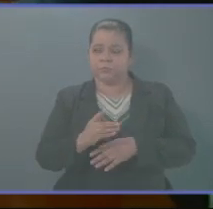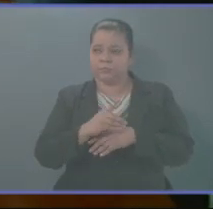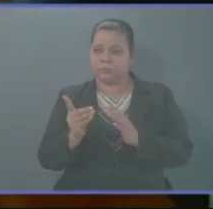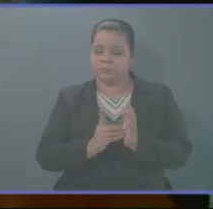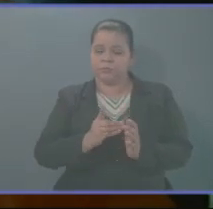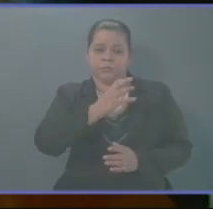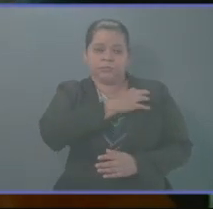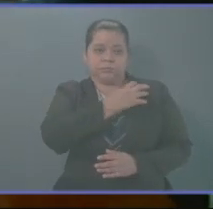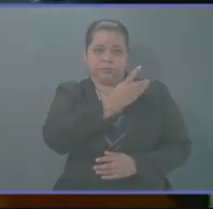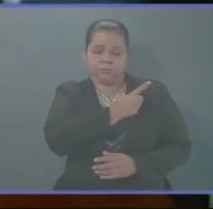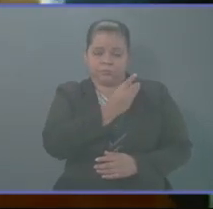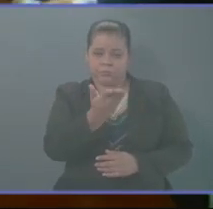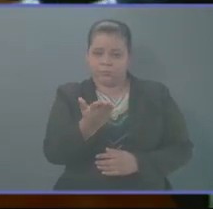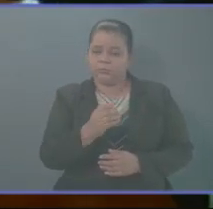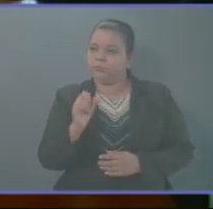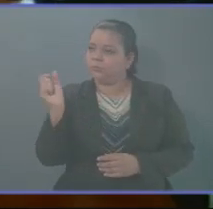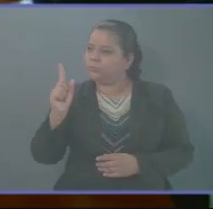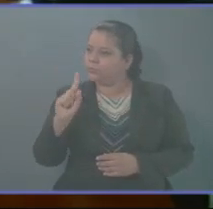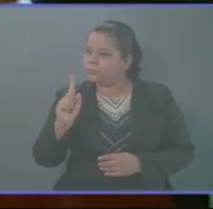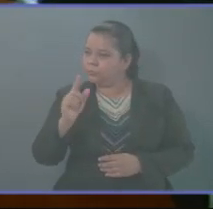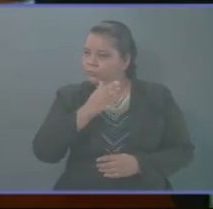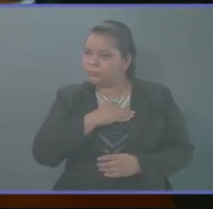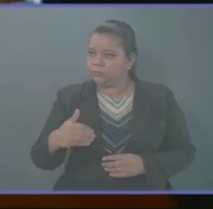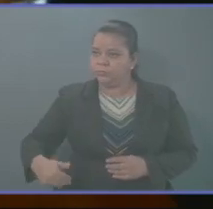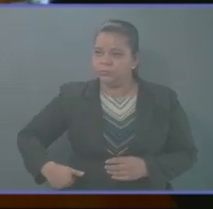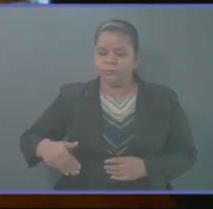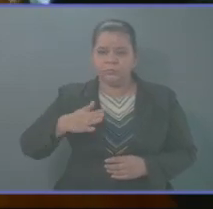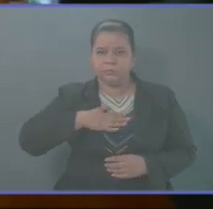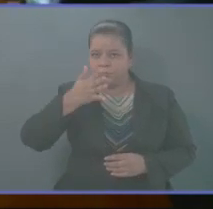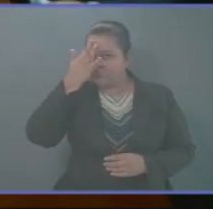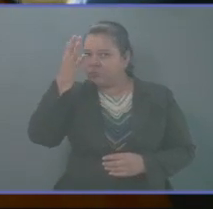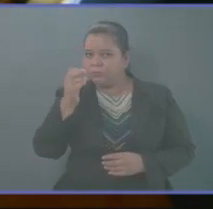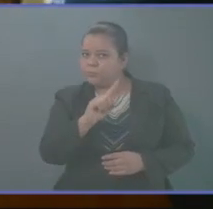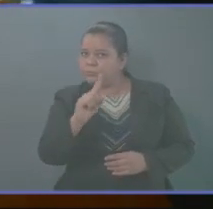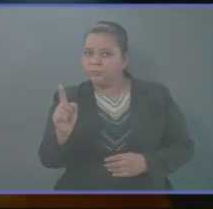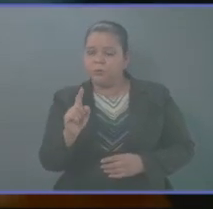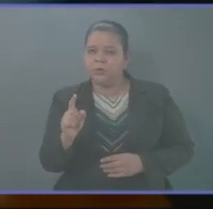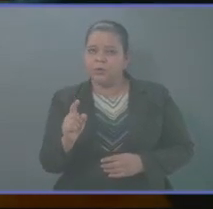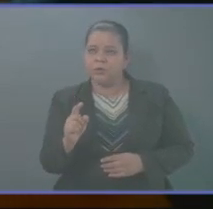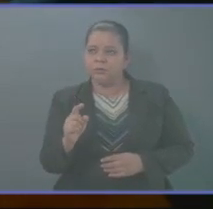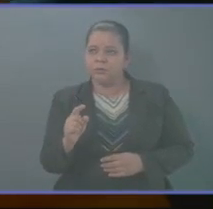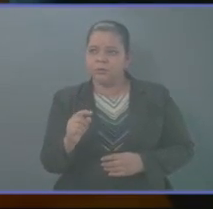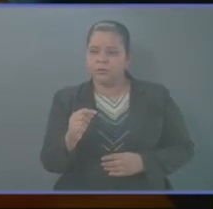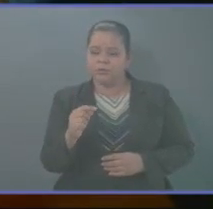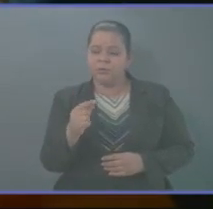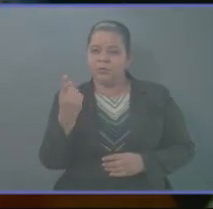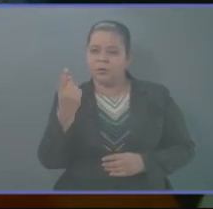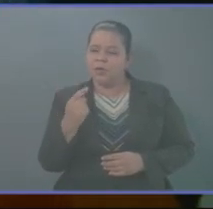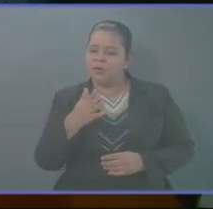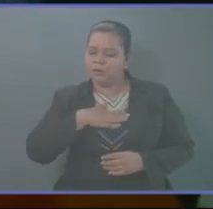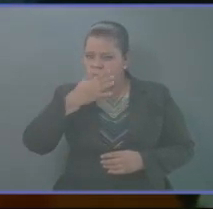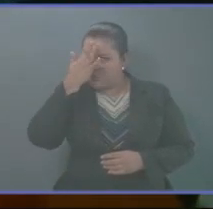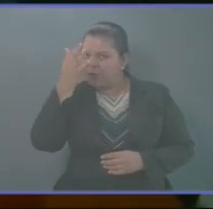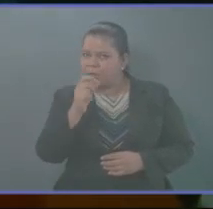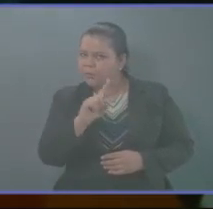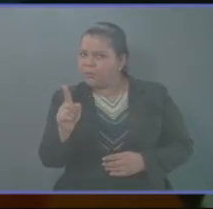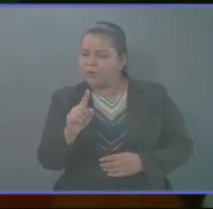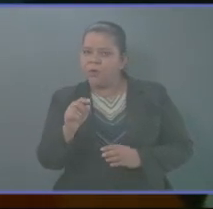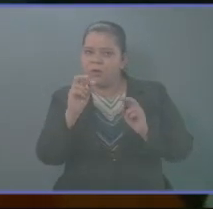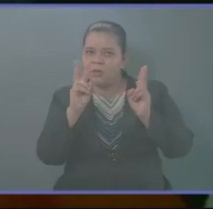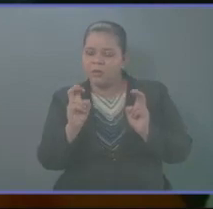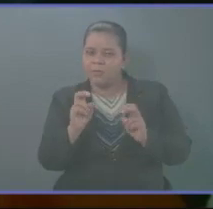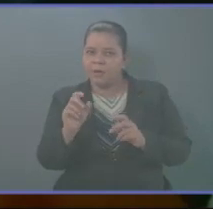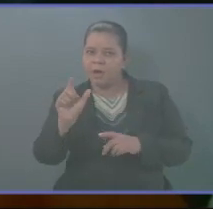Diputado David Reyes. No, presidente, yo creo que no se refiere al periodo, bueno, sin leerlo, pero al periodo de la Semana